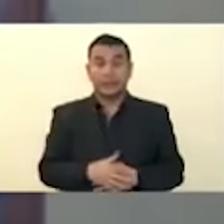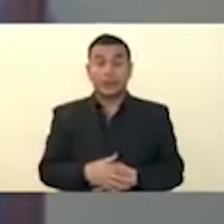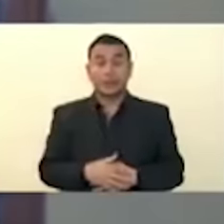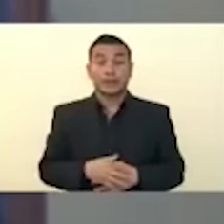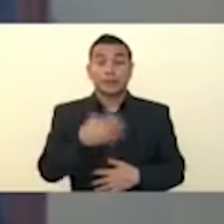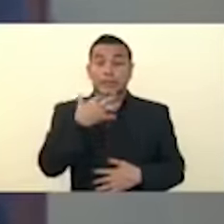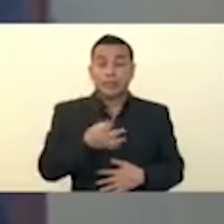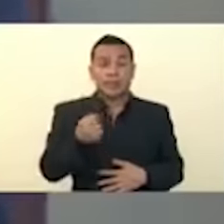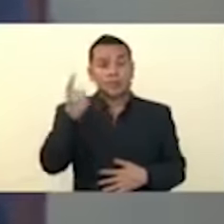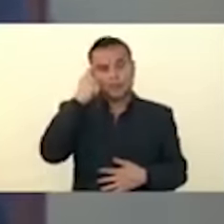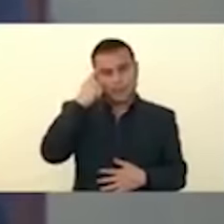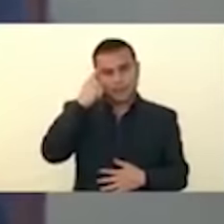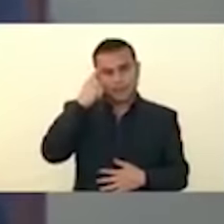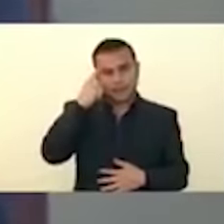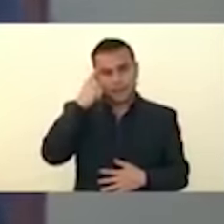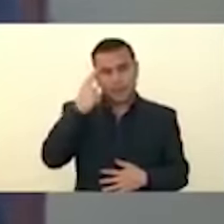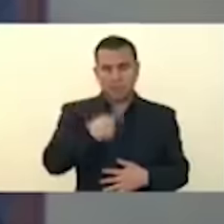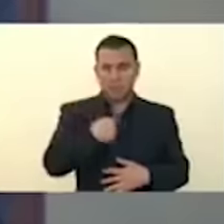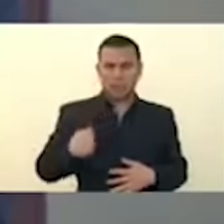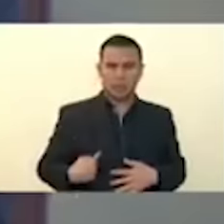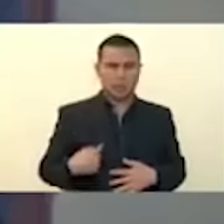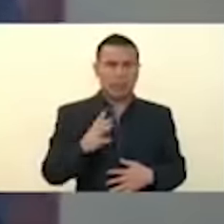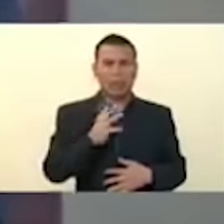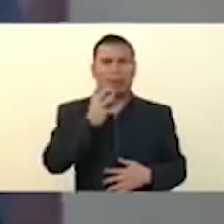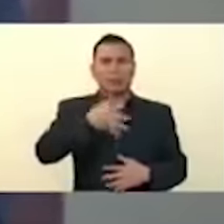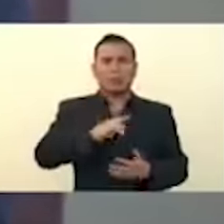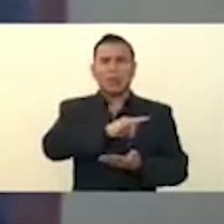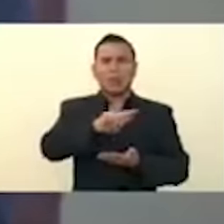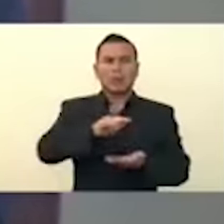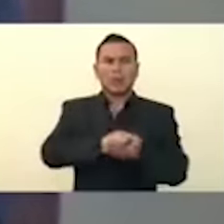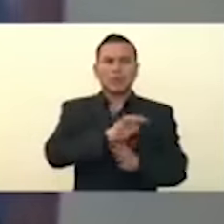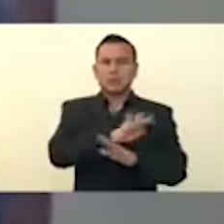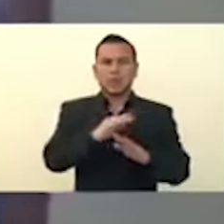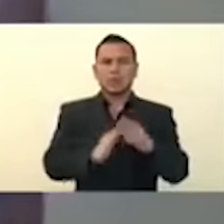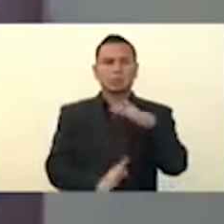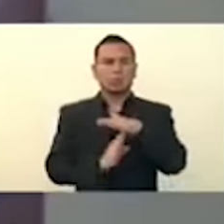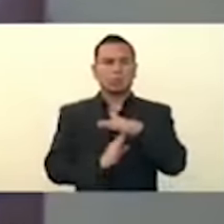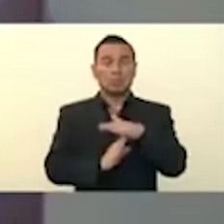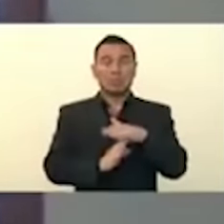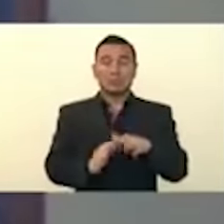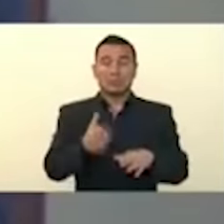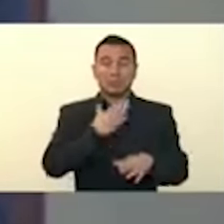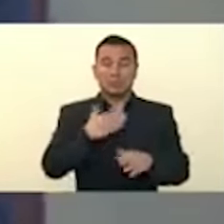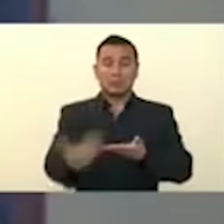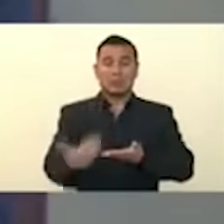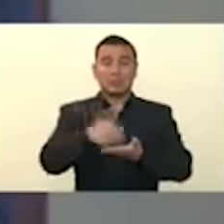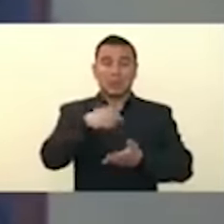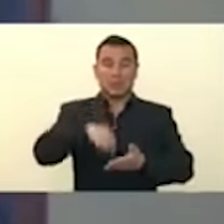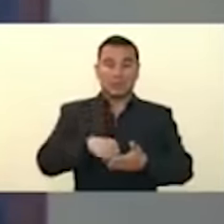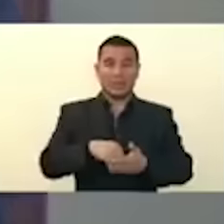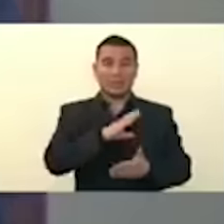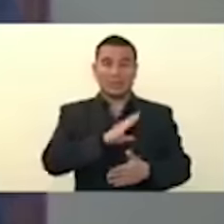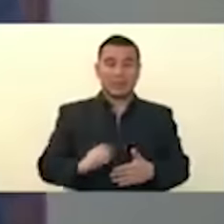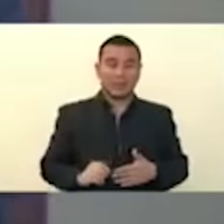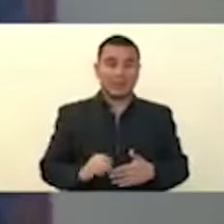Pero muchos piensan, cuando estaba en China, decían, no, ahí se va a caer en China, falta mucho para que venga al Salvador. Cuando vieron las imágenes en Italia,